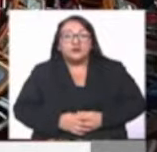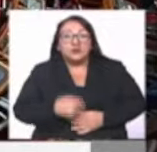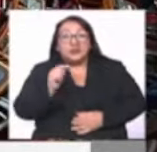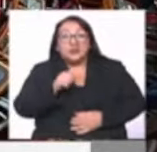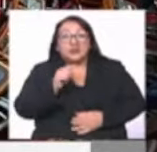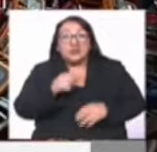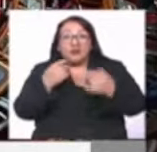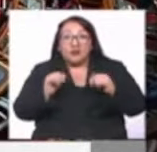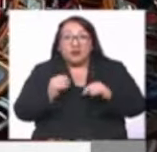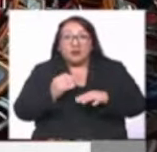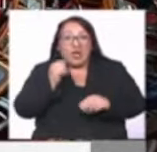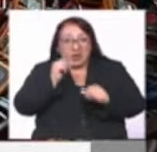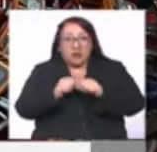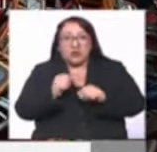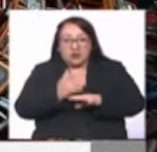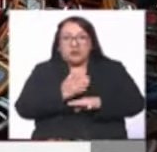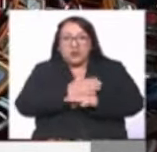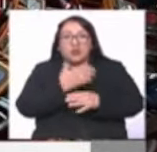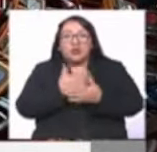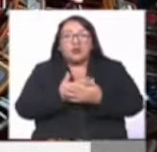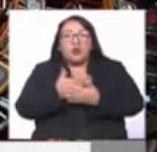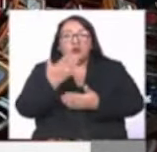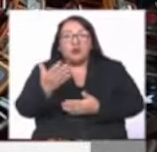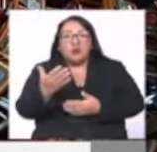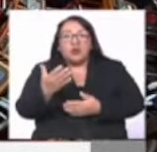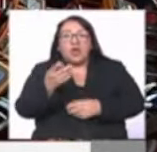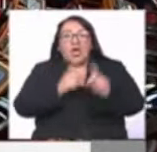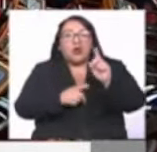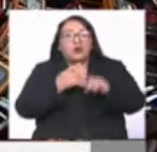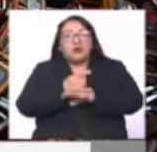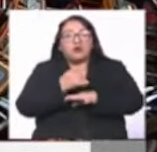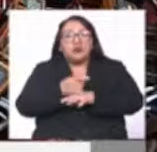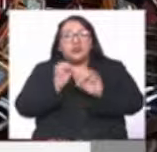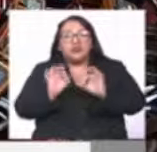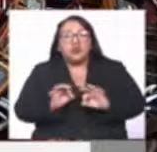informe recordemos propone acusarlos e